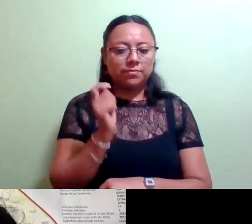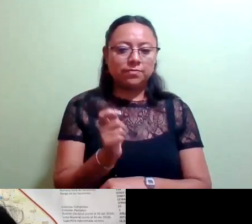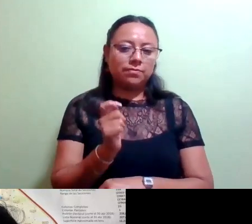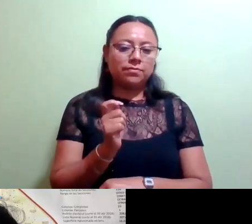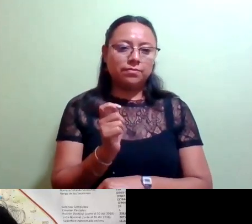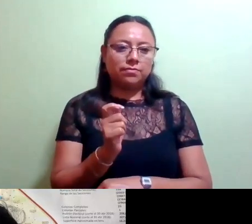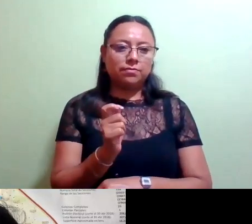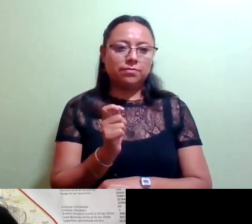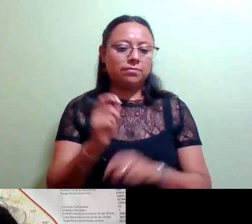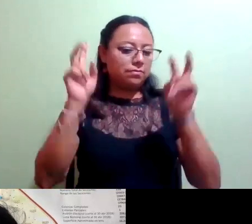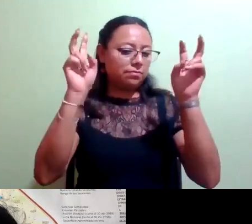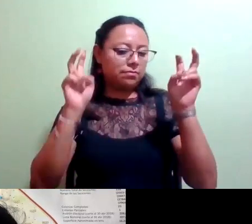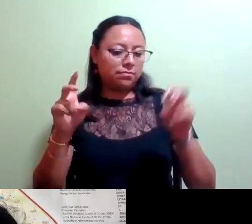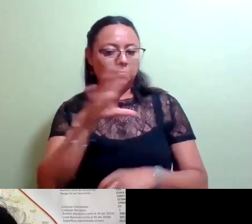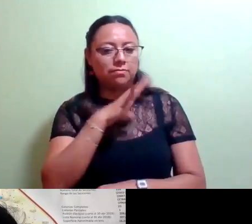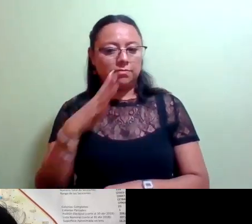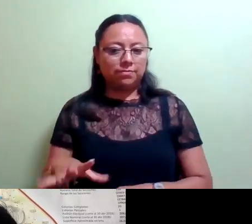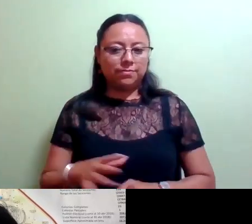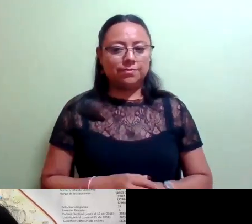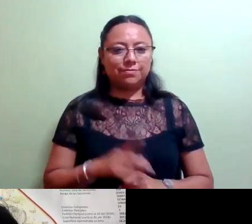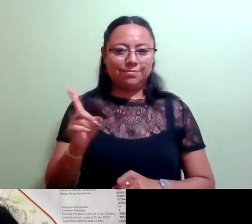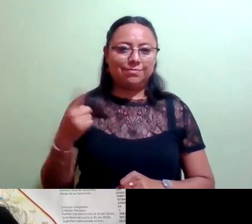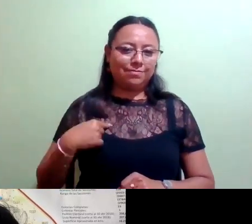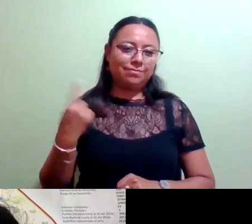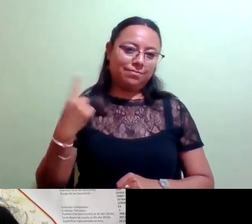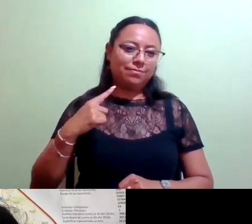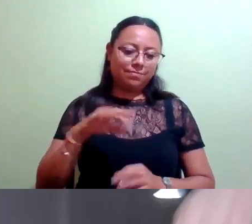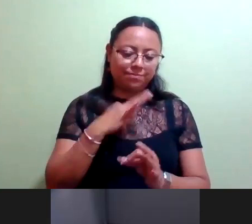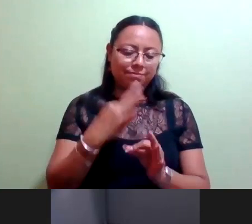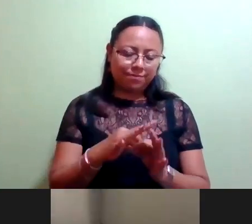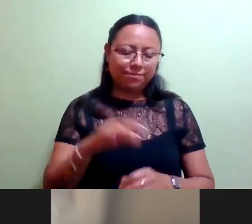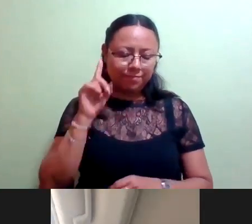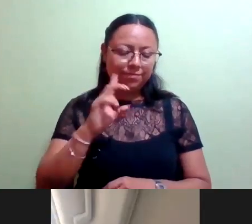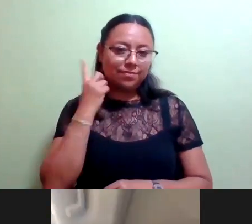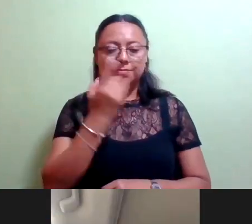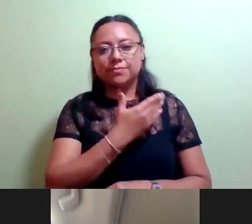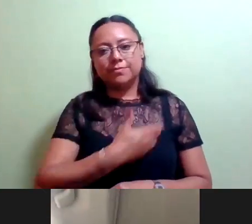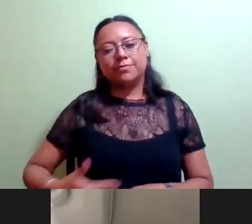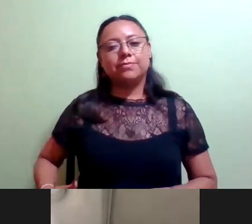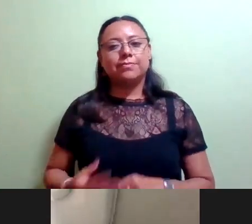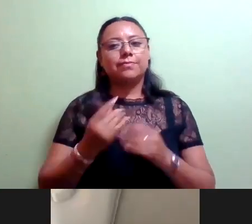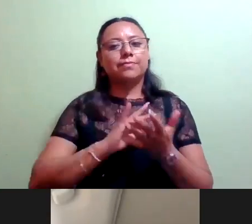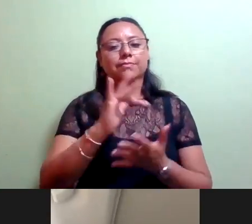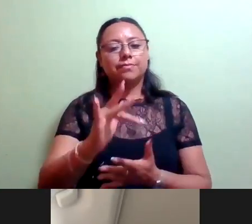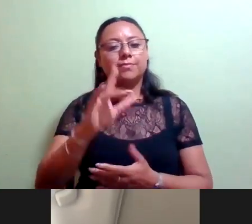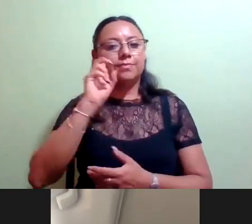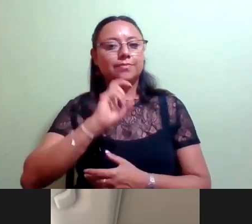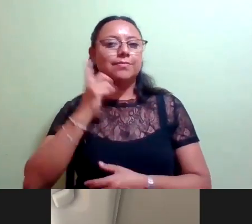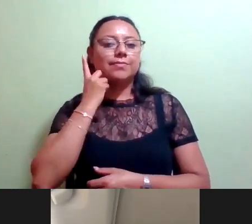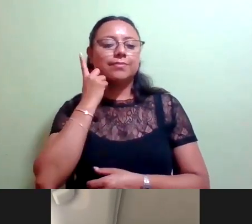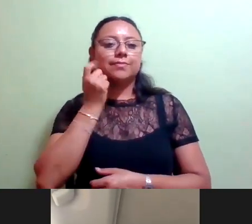es sobre los asuntos generales. Cumplida su instrucción, diputada presidenta. Muchas gracias,